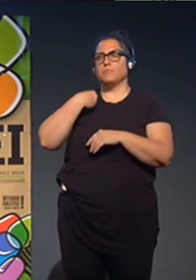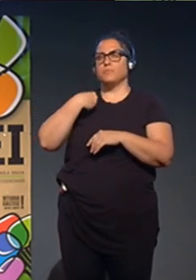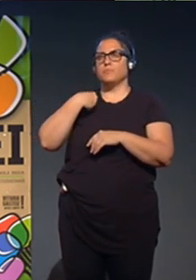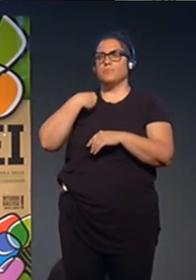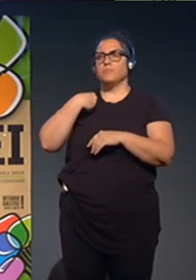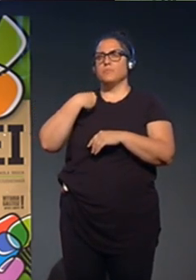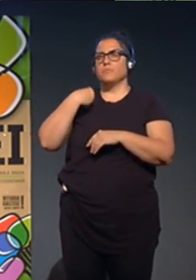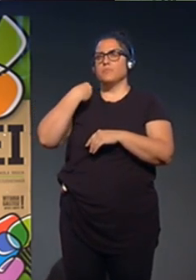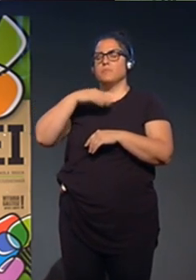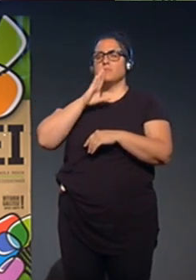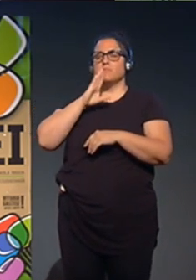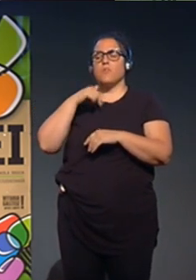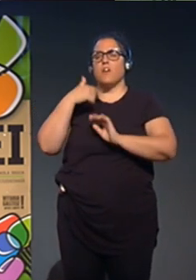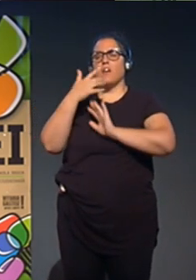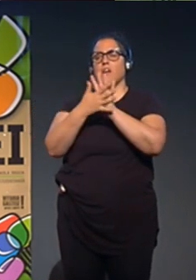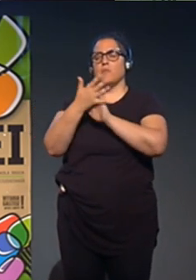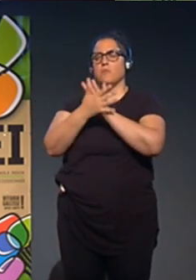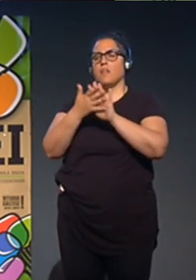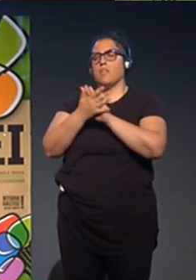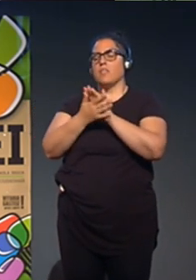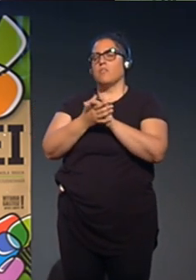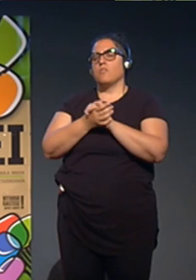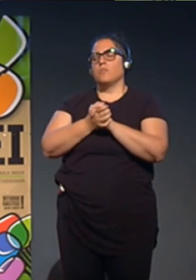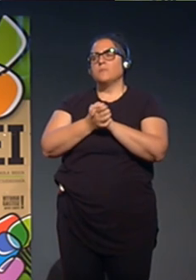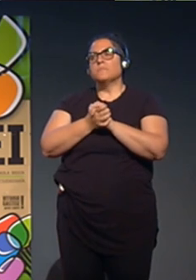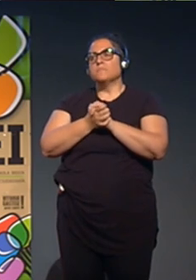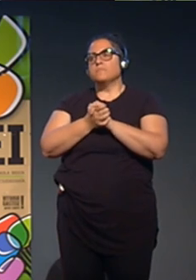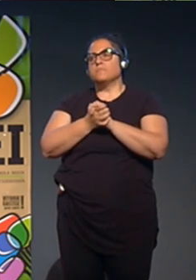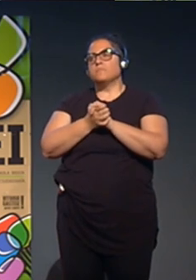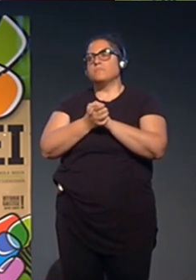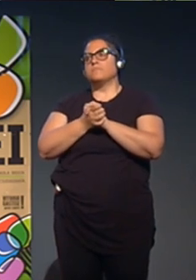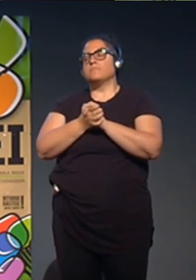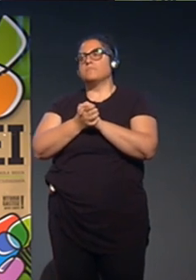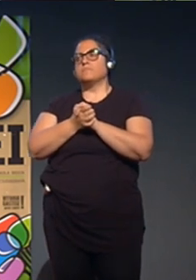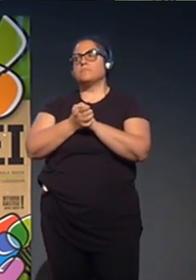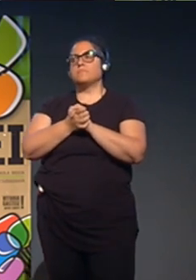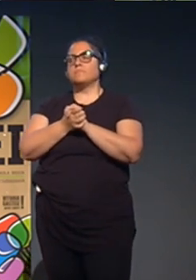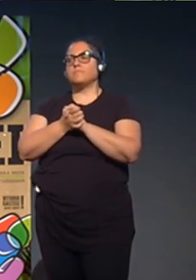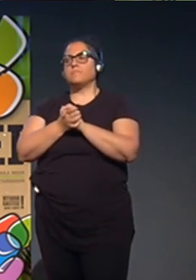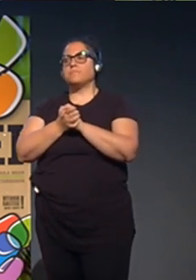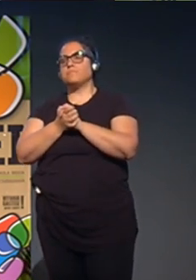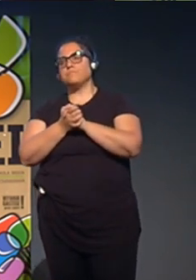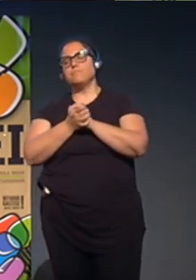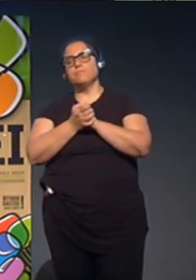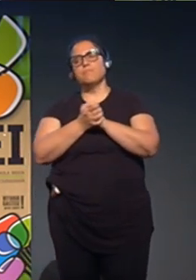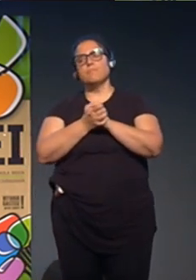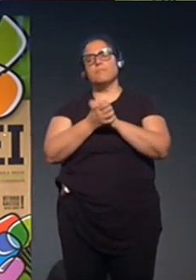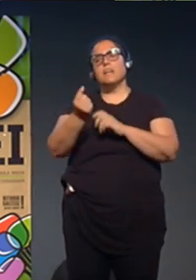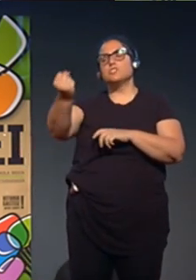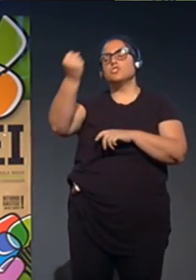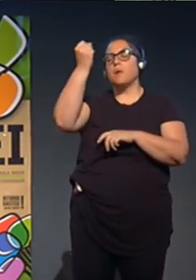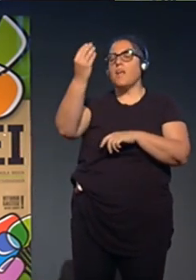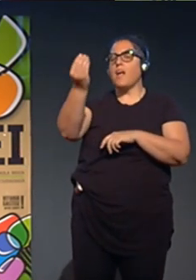que hemos hablado de la importancia enorme que tiene para ser libres la soberanía